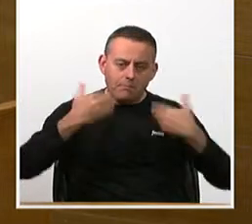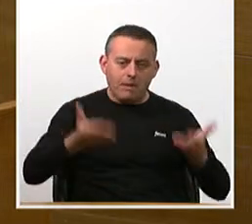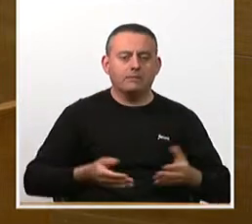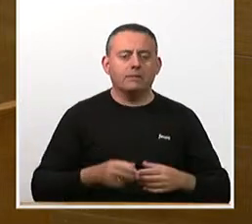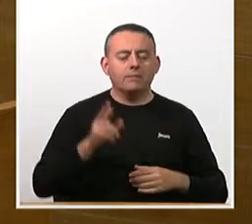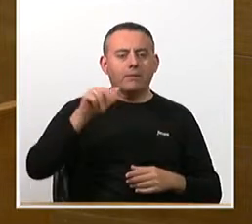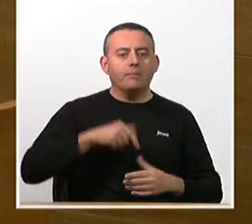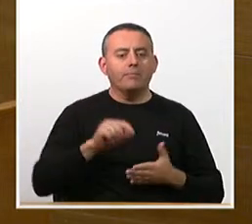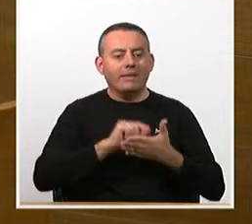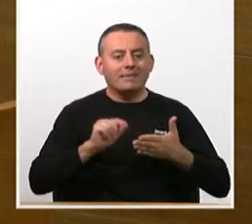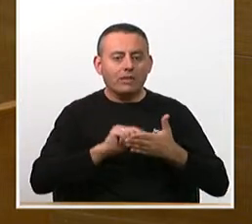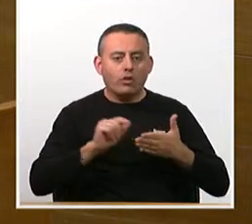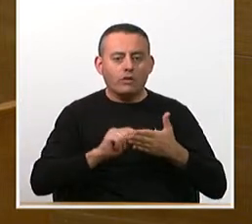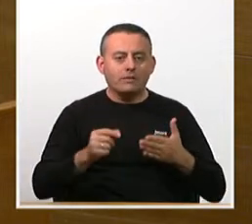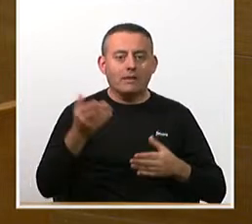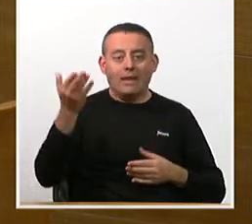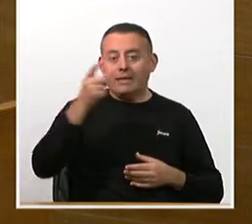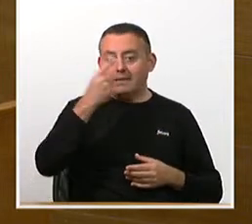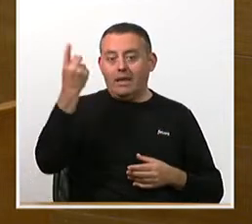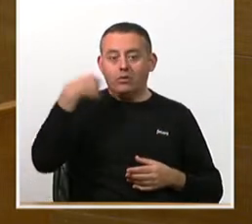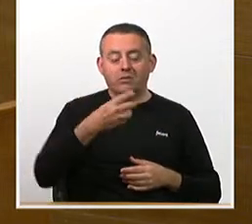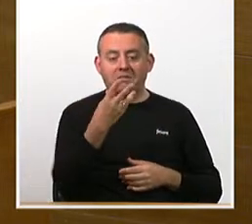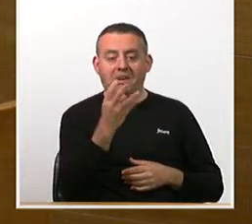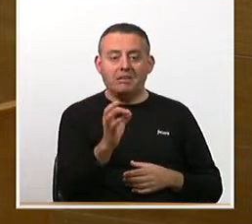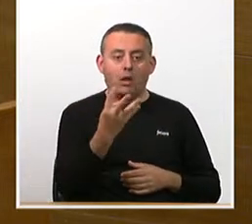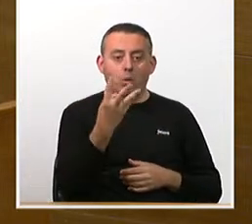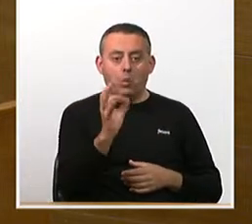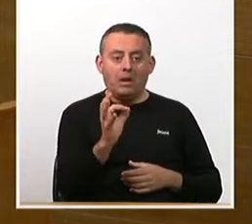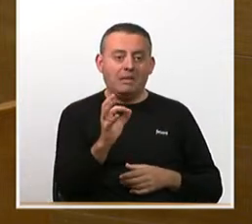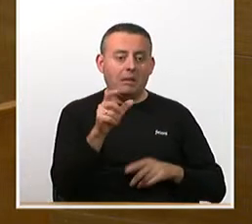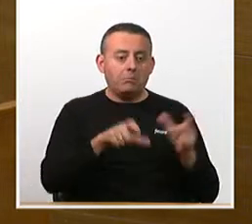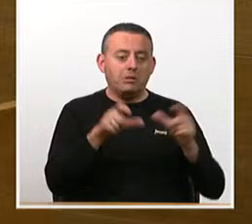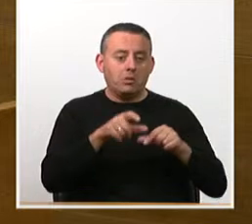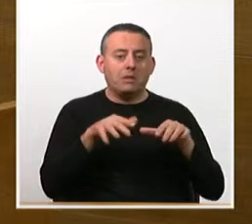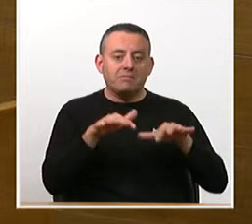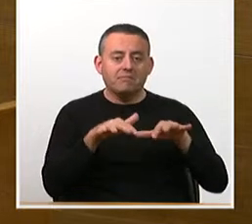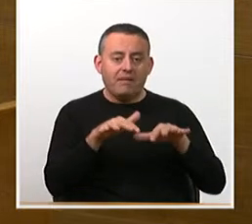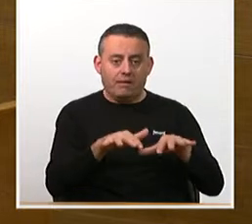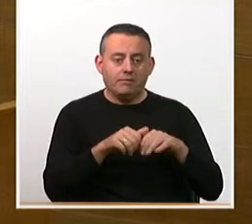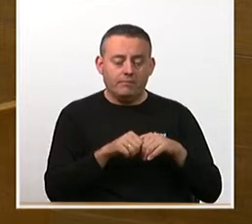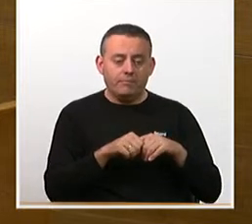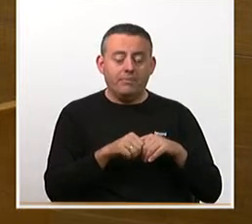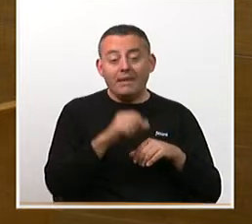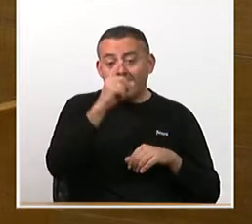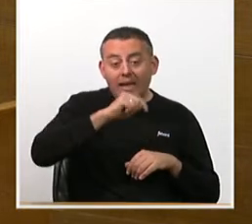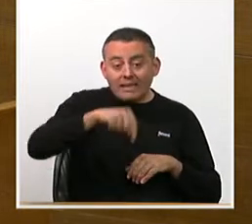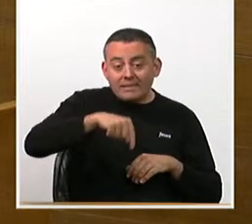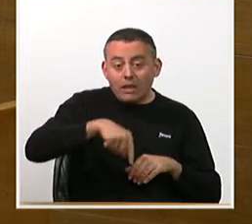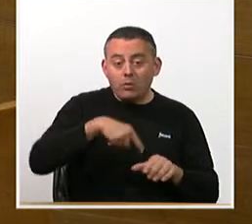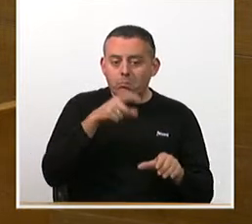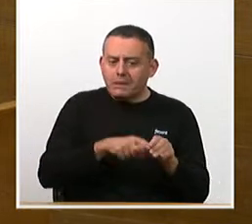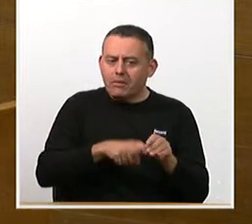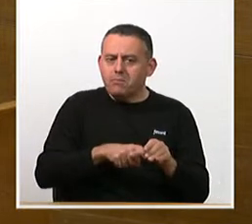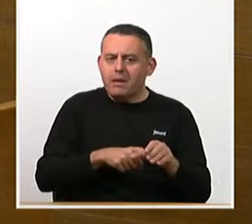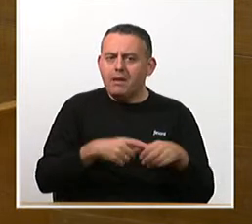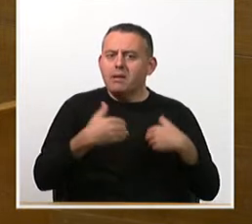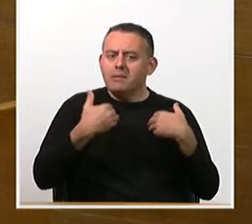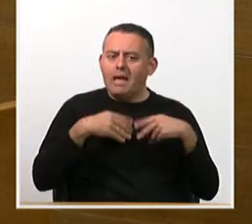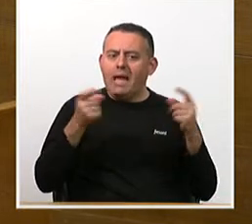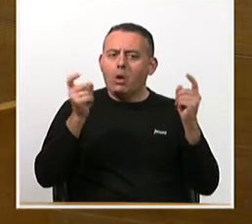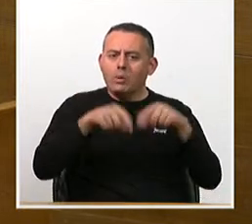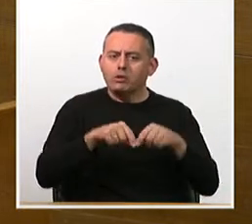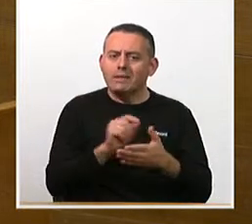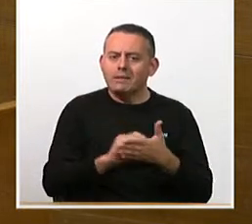asistieron 30 o 40 personas este año la media de personas que han que han que han participado en los eventos en estos encuentros con los